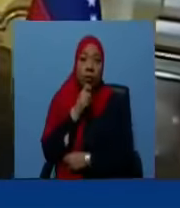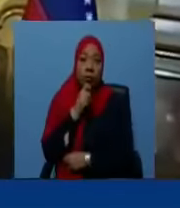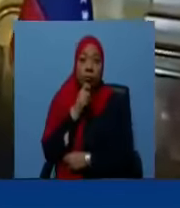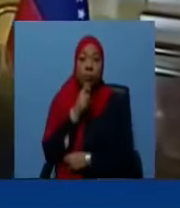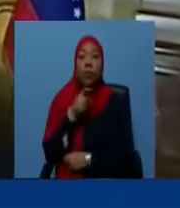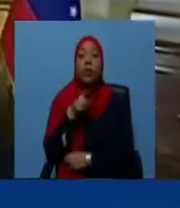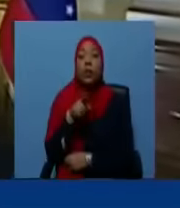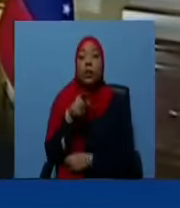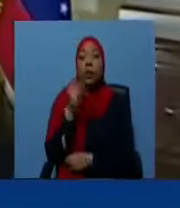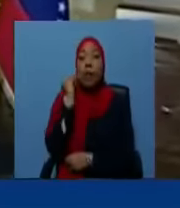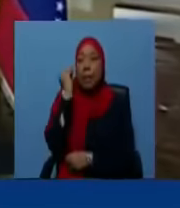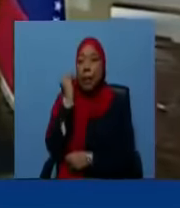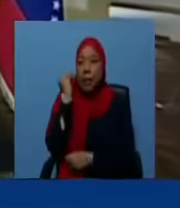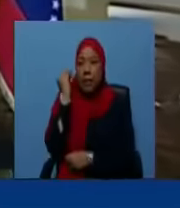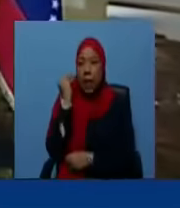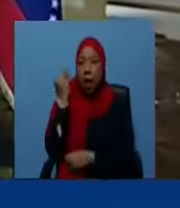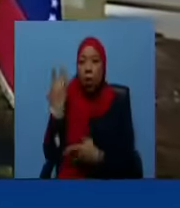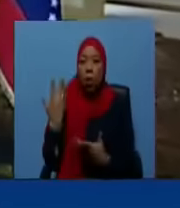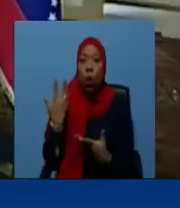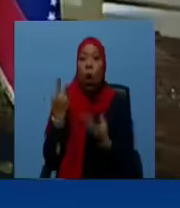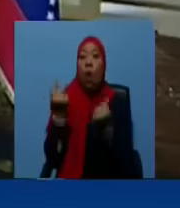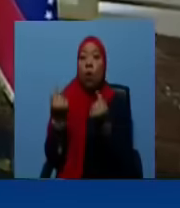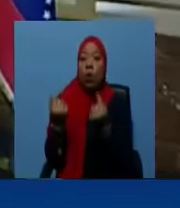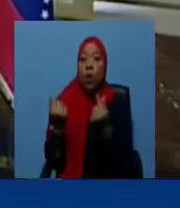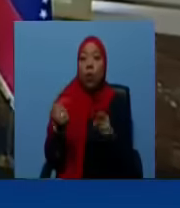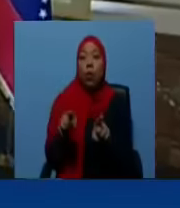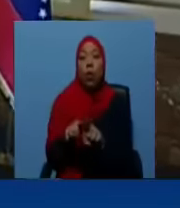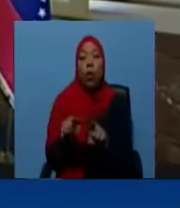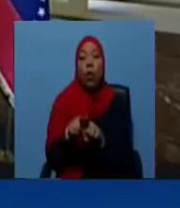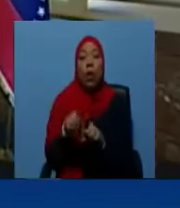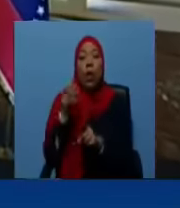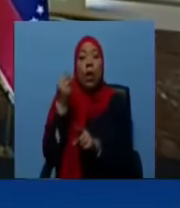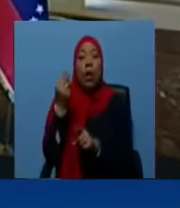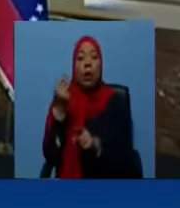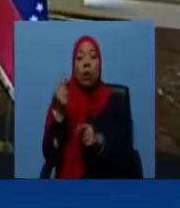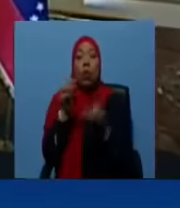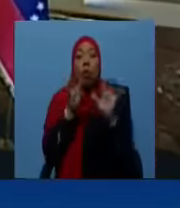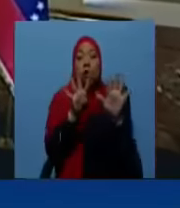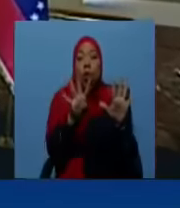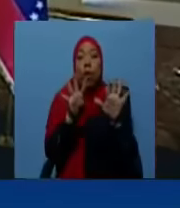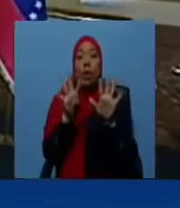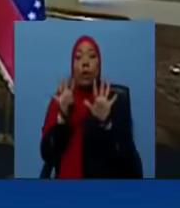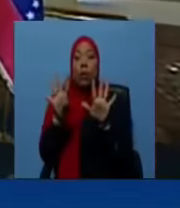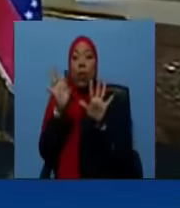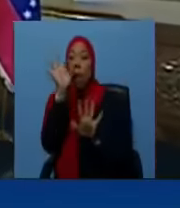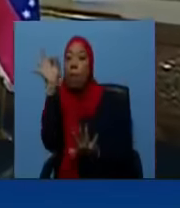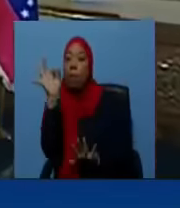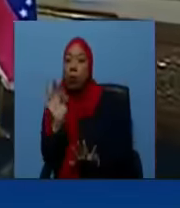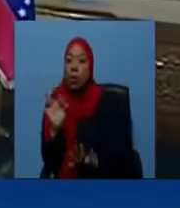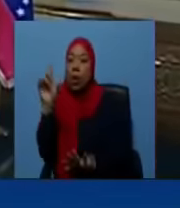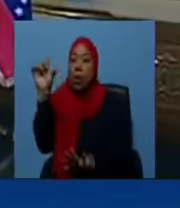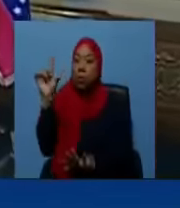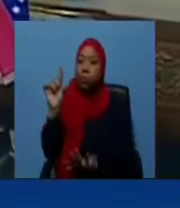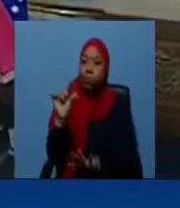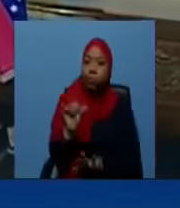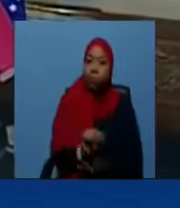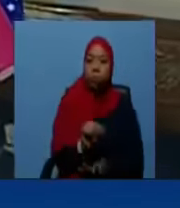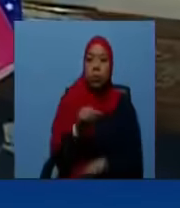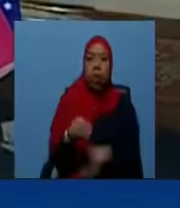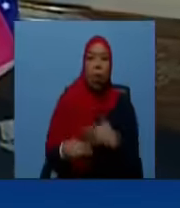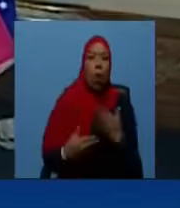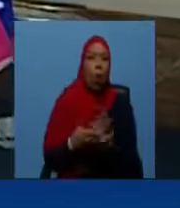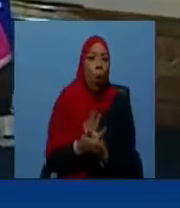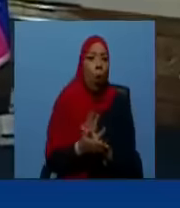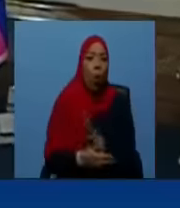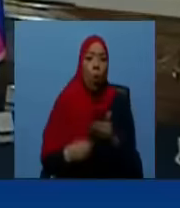Imagínense ustedes una economía que deja de percibir el 99% de sus ingresos, ¿qué podía pasar con